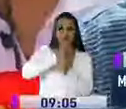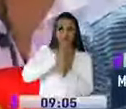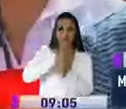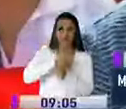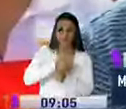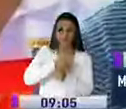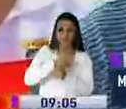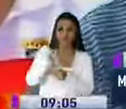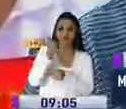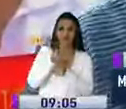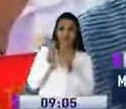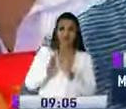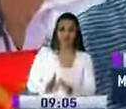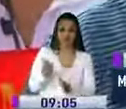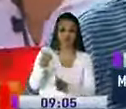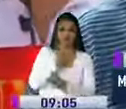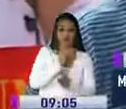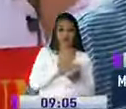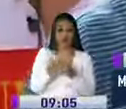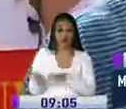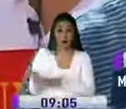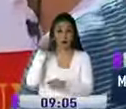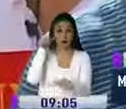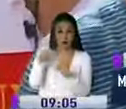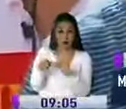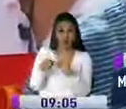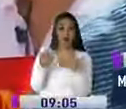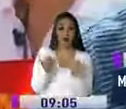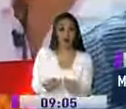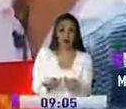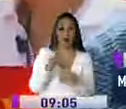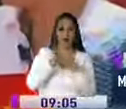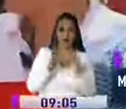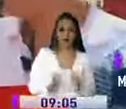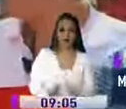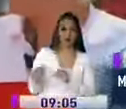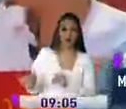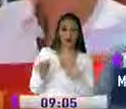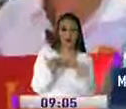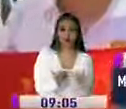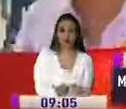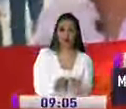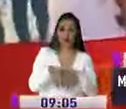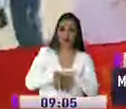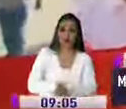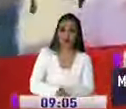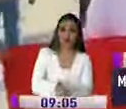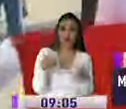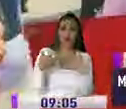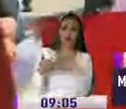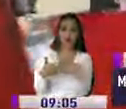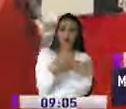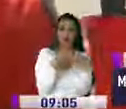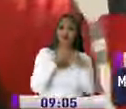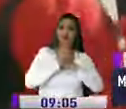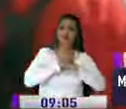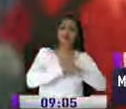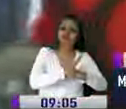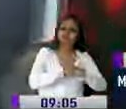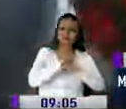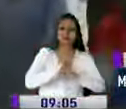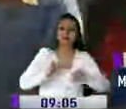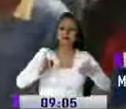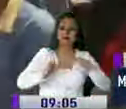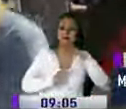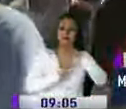Chicago, los trabajadores de nuestro país nos movilizamos el día de hoy bajo la consigna de la unidad para defender la soberanía, la paz, la